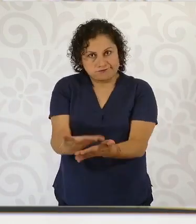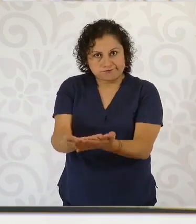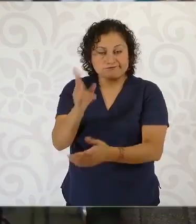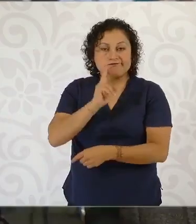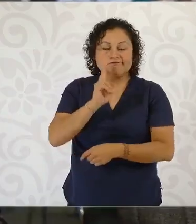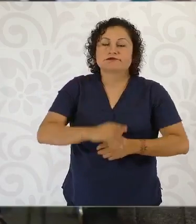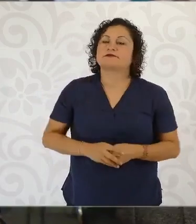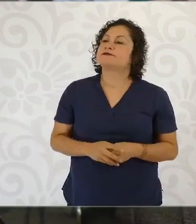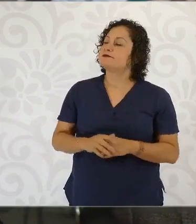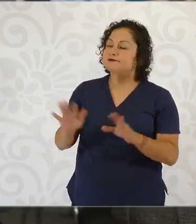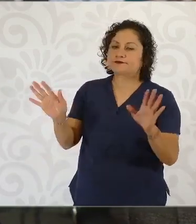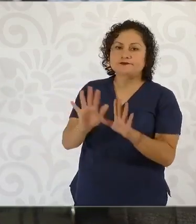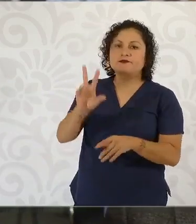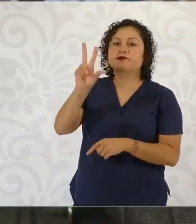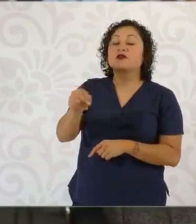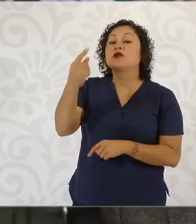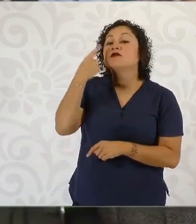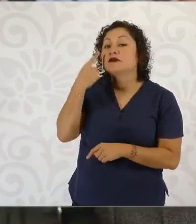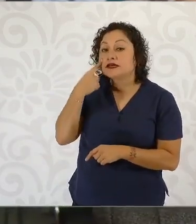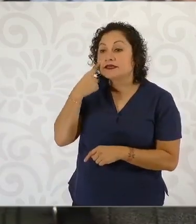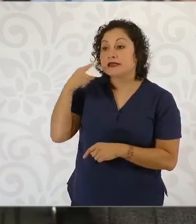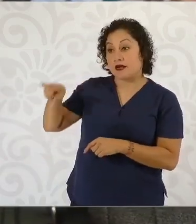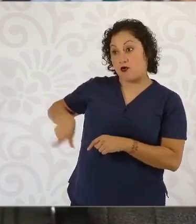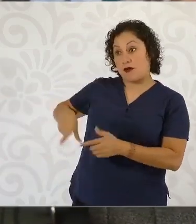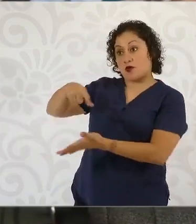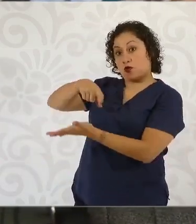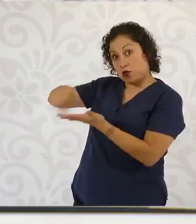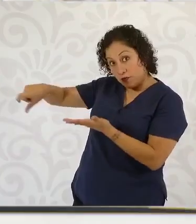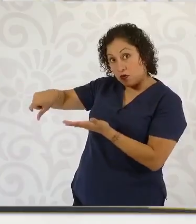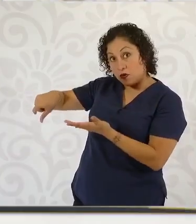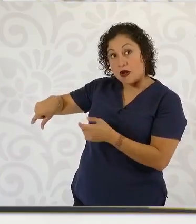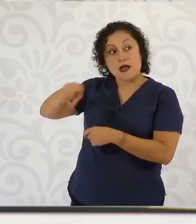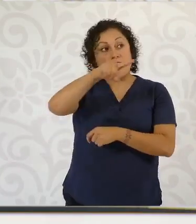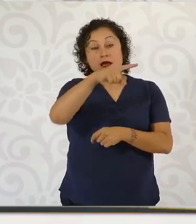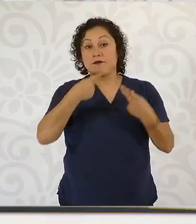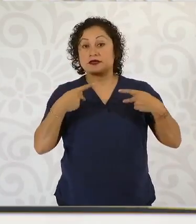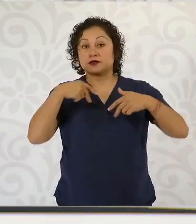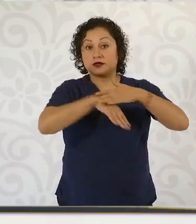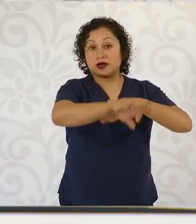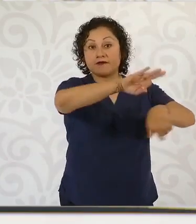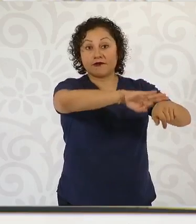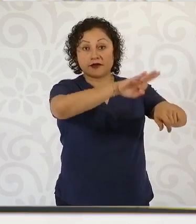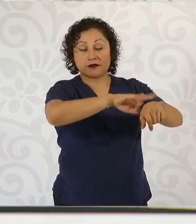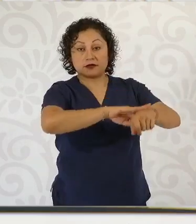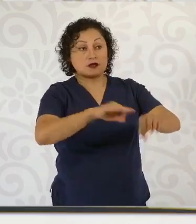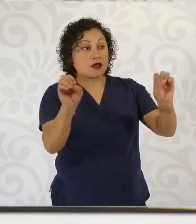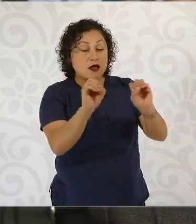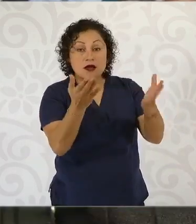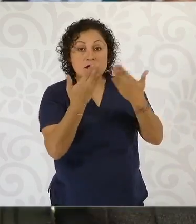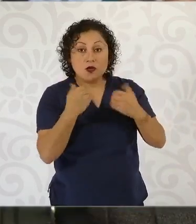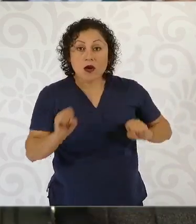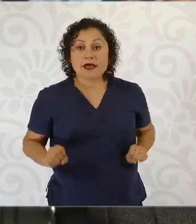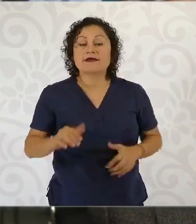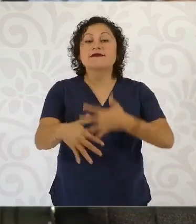medicamentos y cuando las personas iban a las farmacias no encontraban medicamentos. Pero eso tiene que Fueron 15 comprobarse. millones de